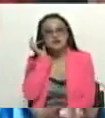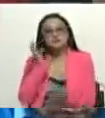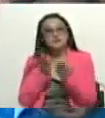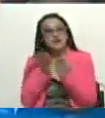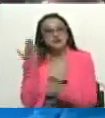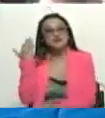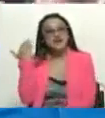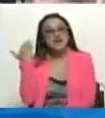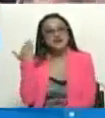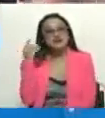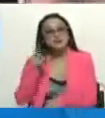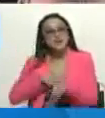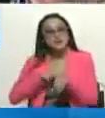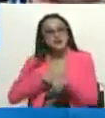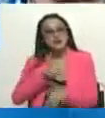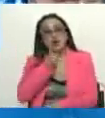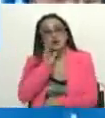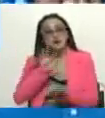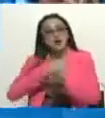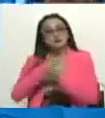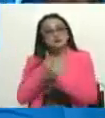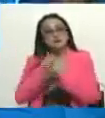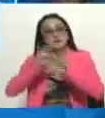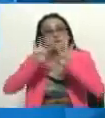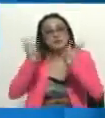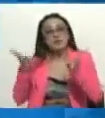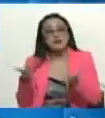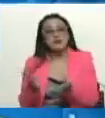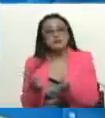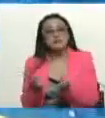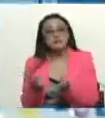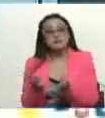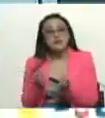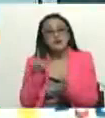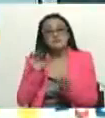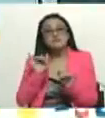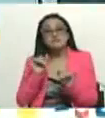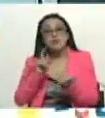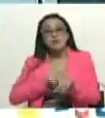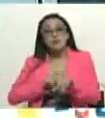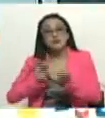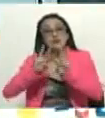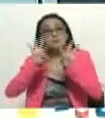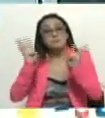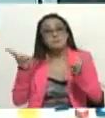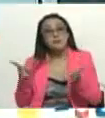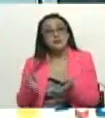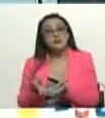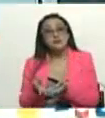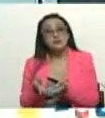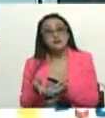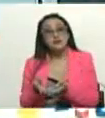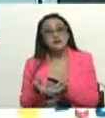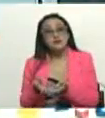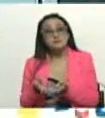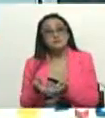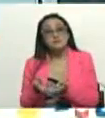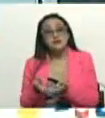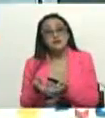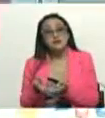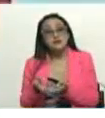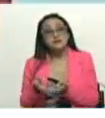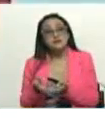época terrible de la pandemia. Y fue durante la pandemia también que el criminal Donald